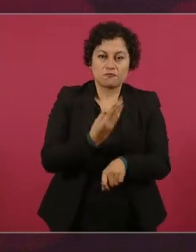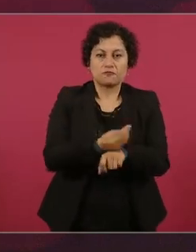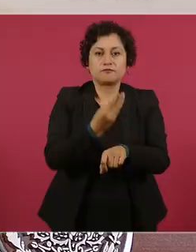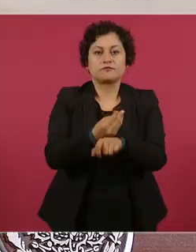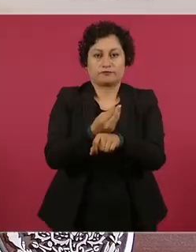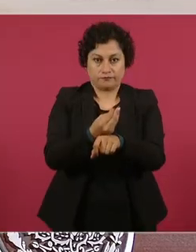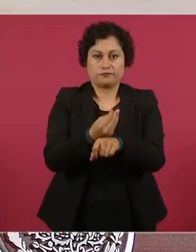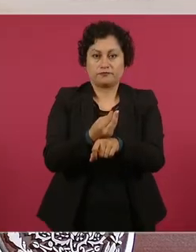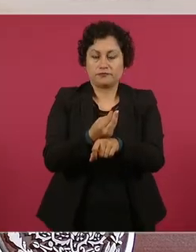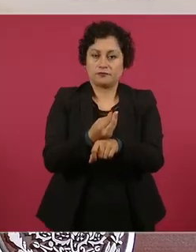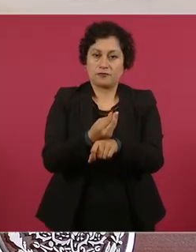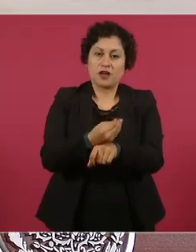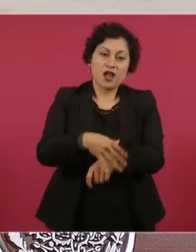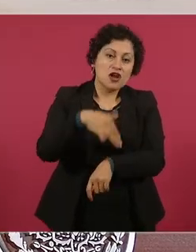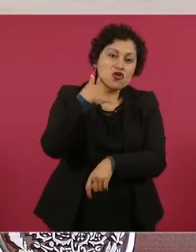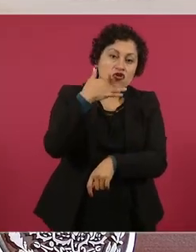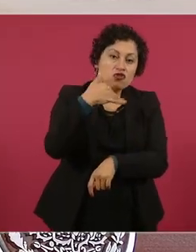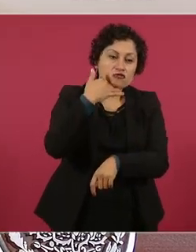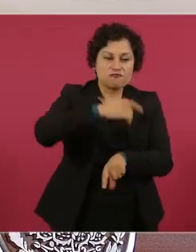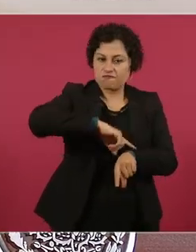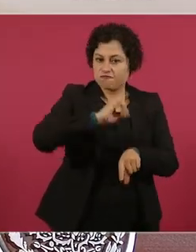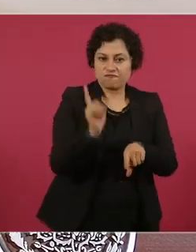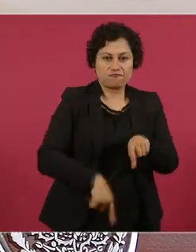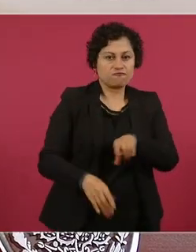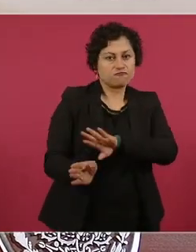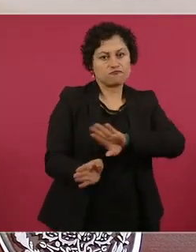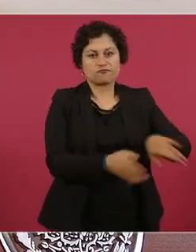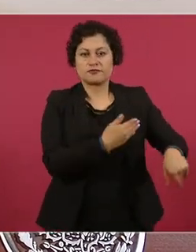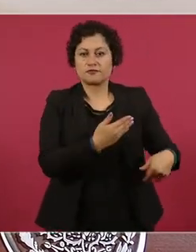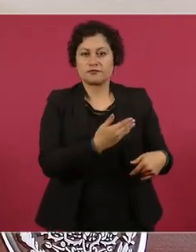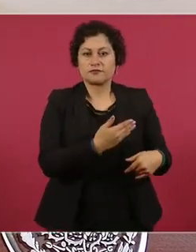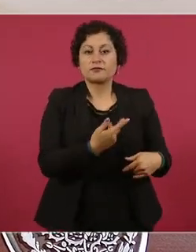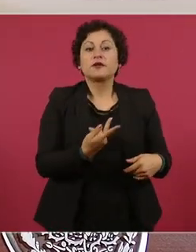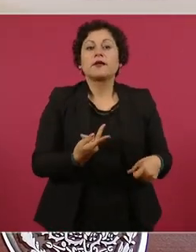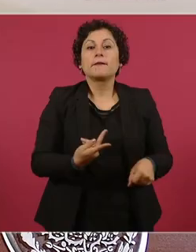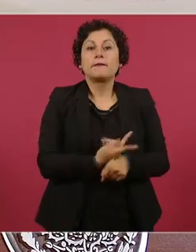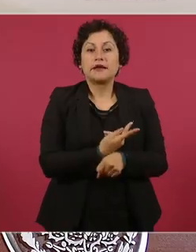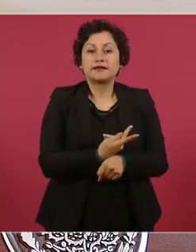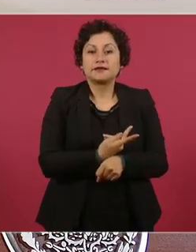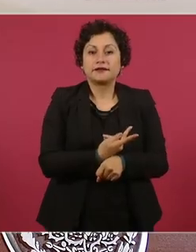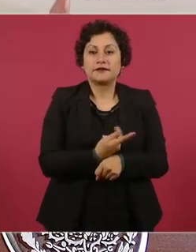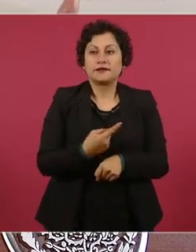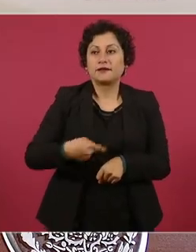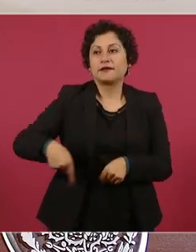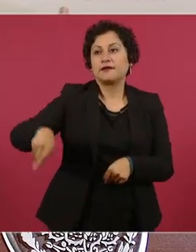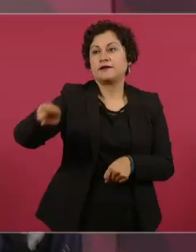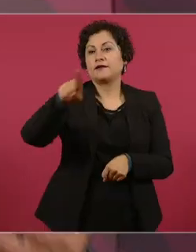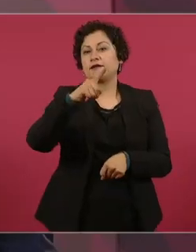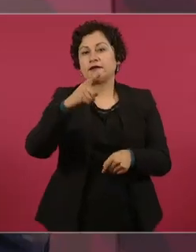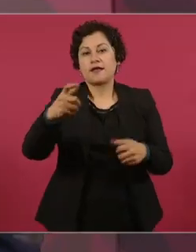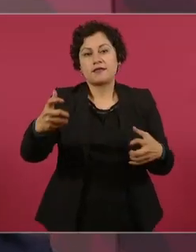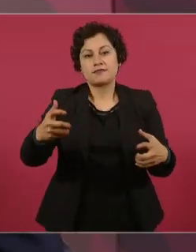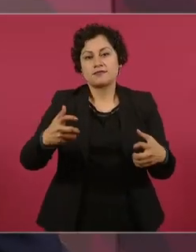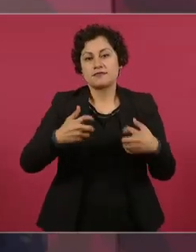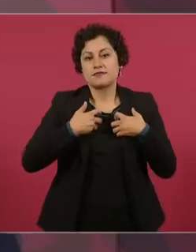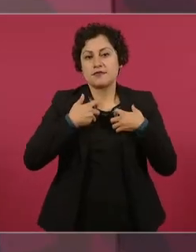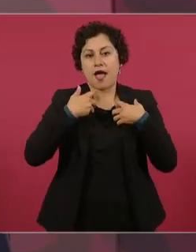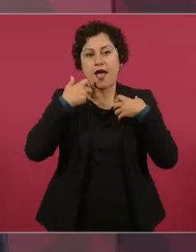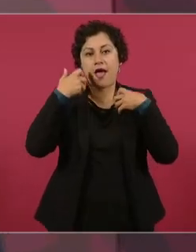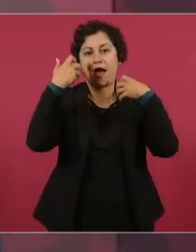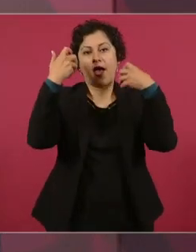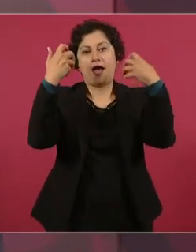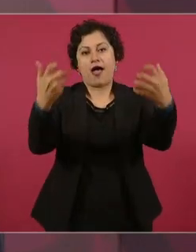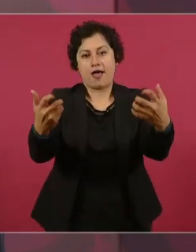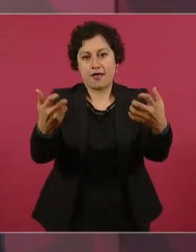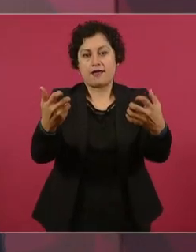y ya se acaban esos monopolios, se genera una reacción que todavía no